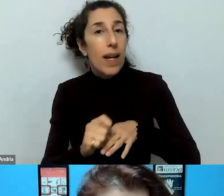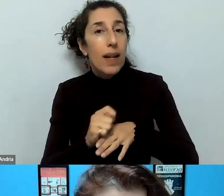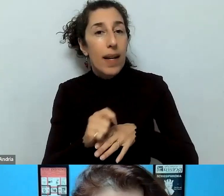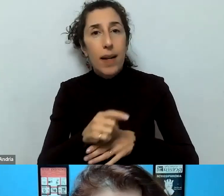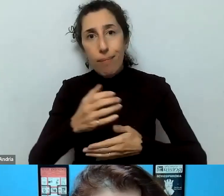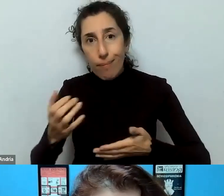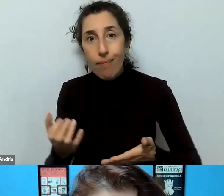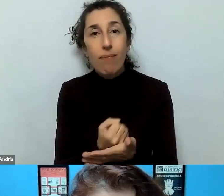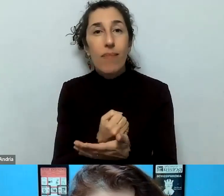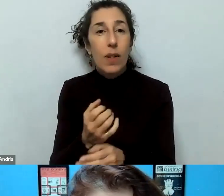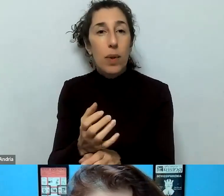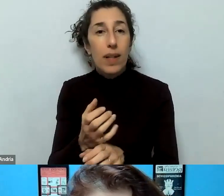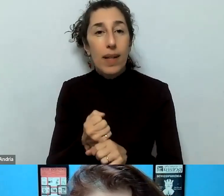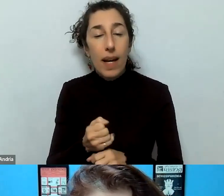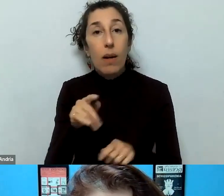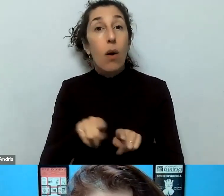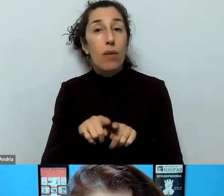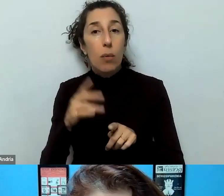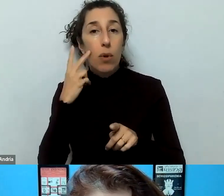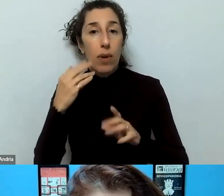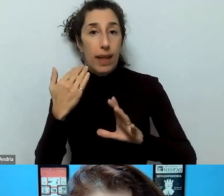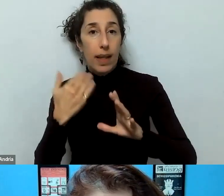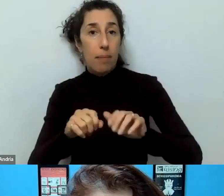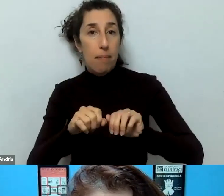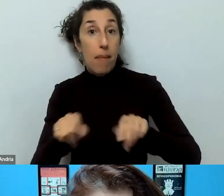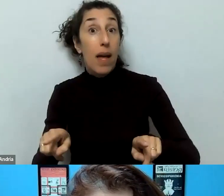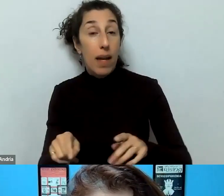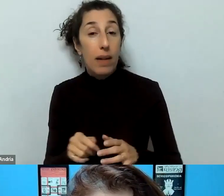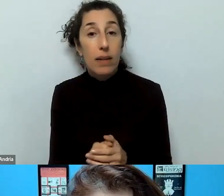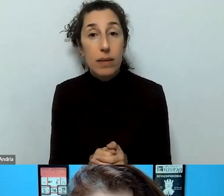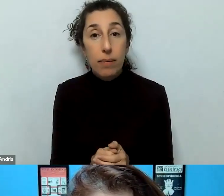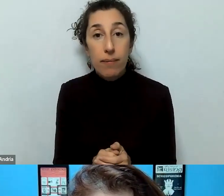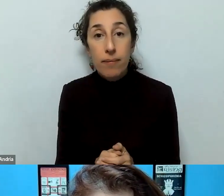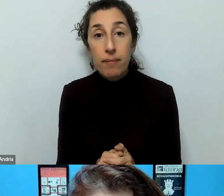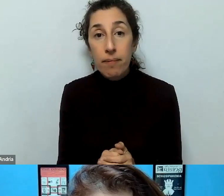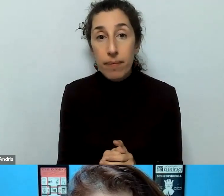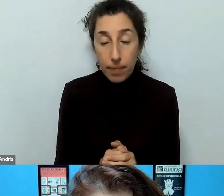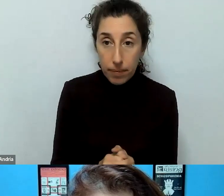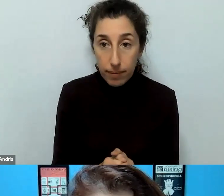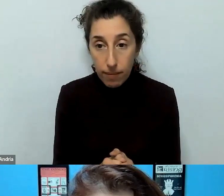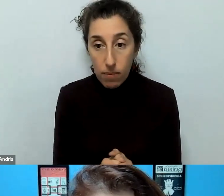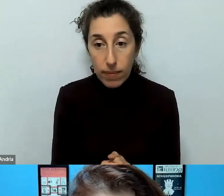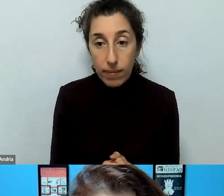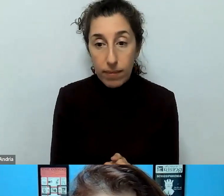parte de todo lo que vamos a compartir después de esta presentación.